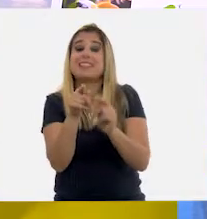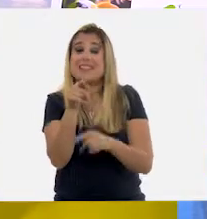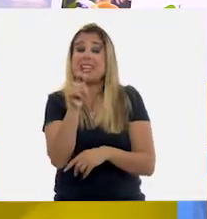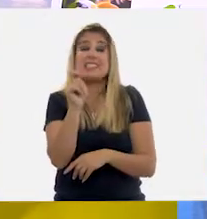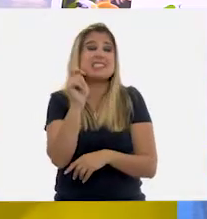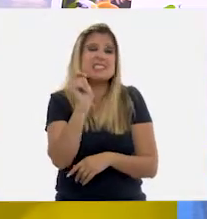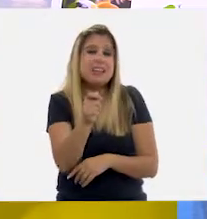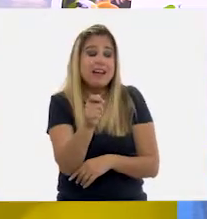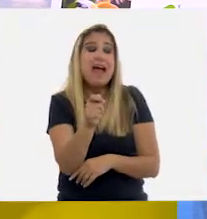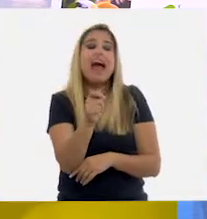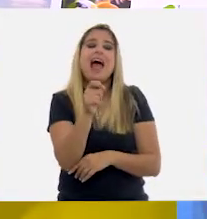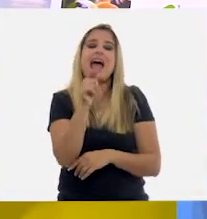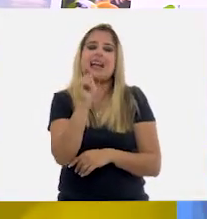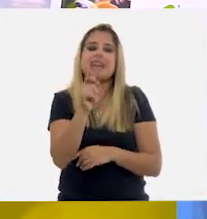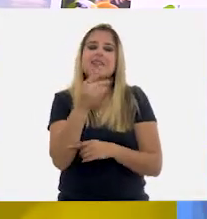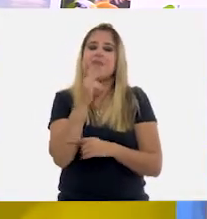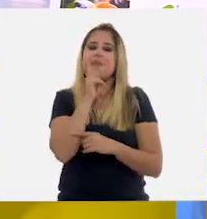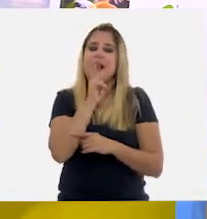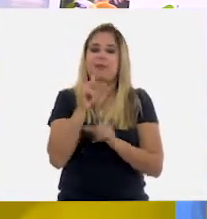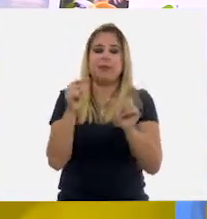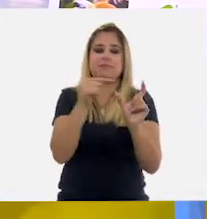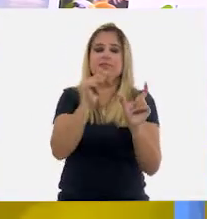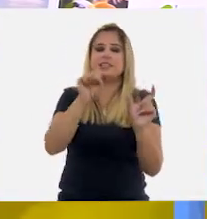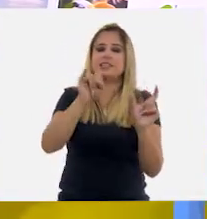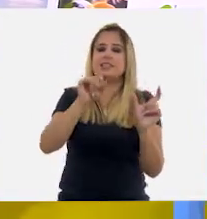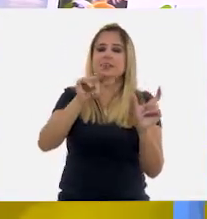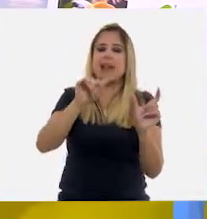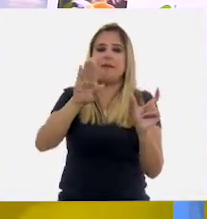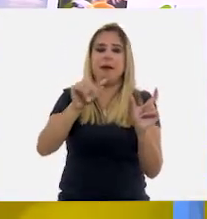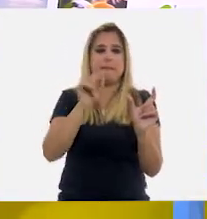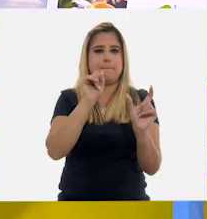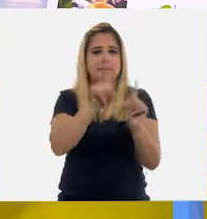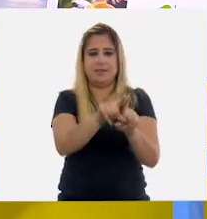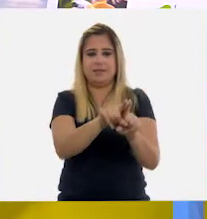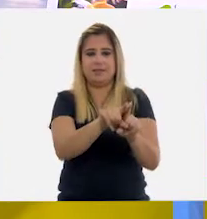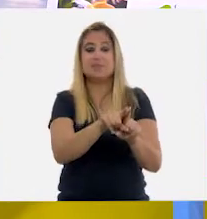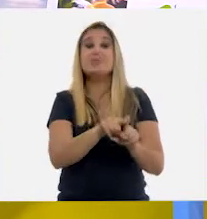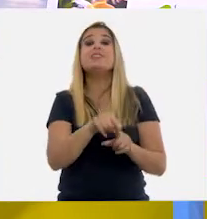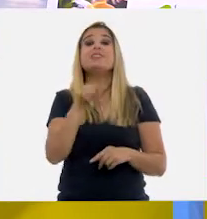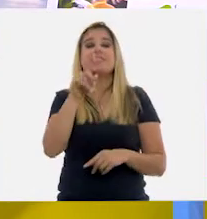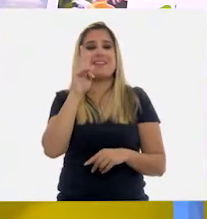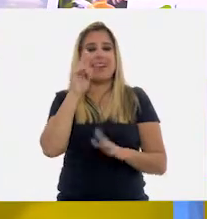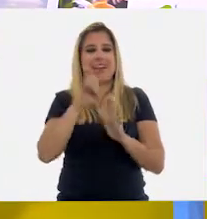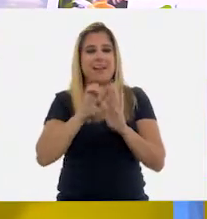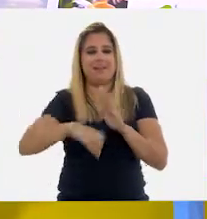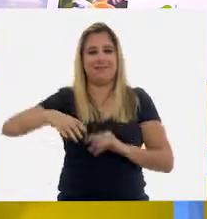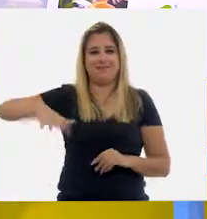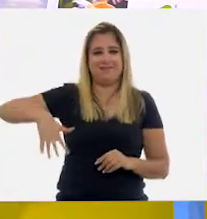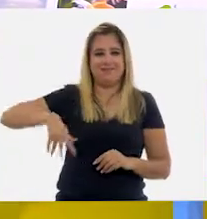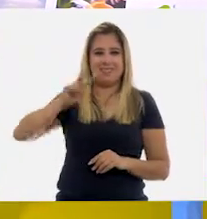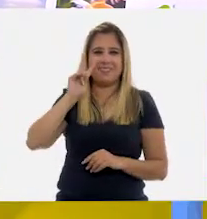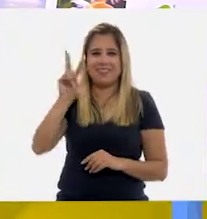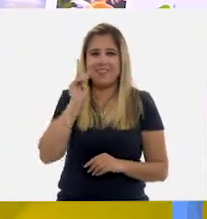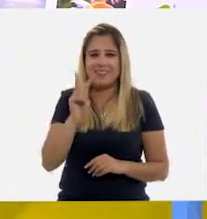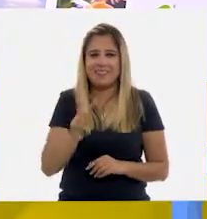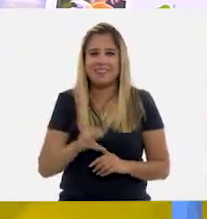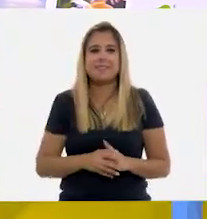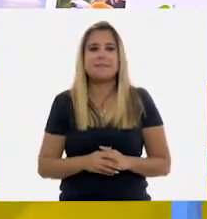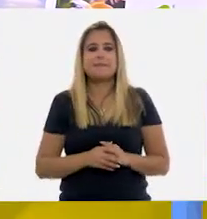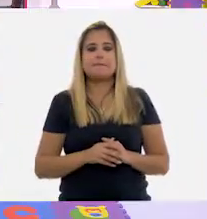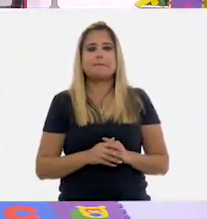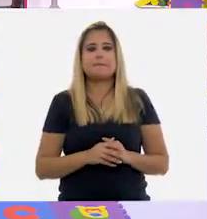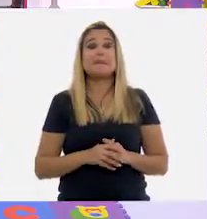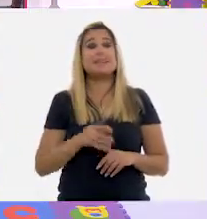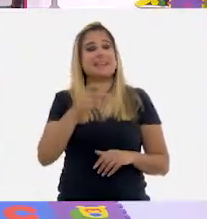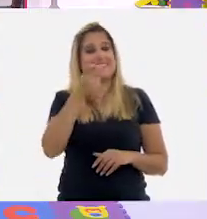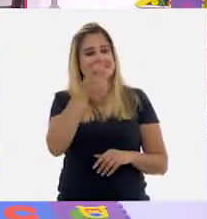que comparten la misma sílaba de inicio, como los ejemplos que vimos el día de hoy. Sí, eso